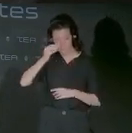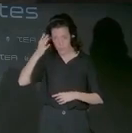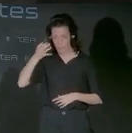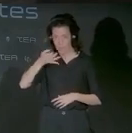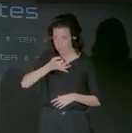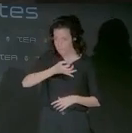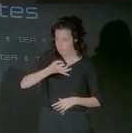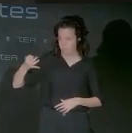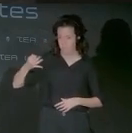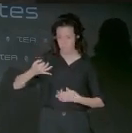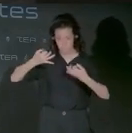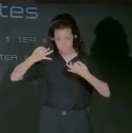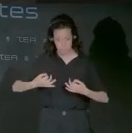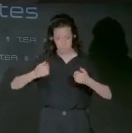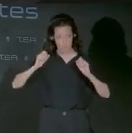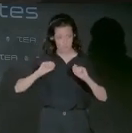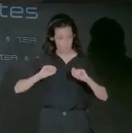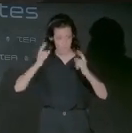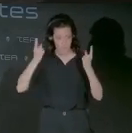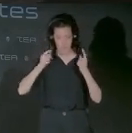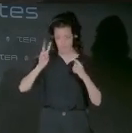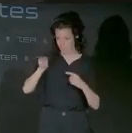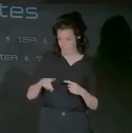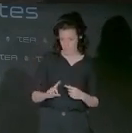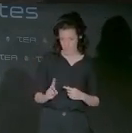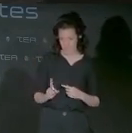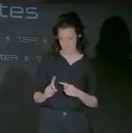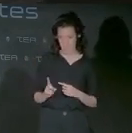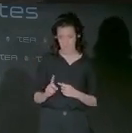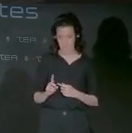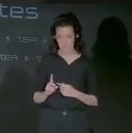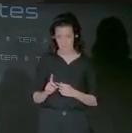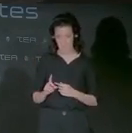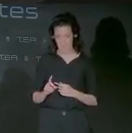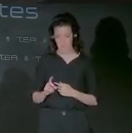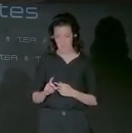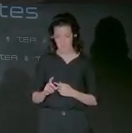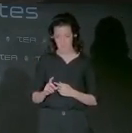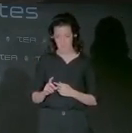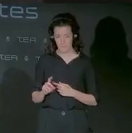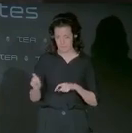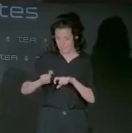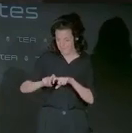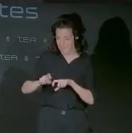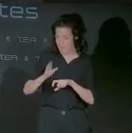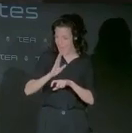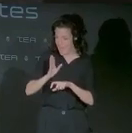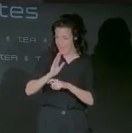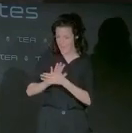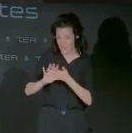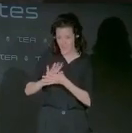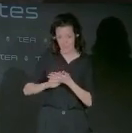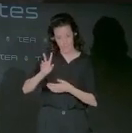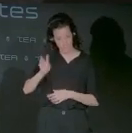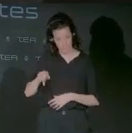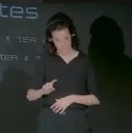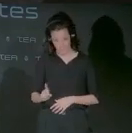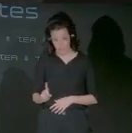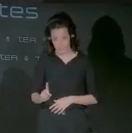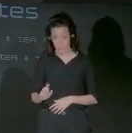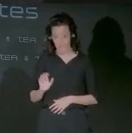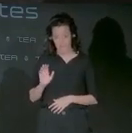perfecto que vamos a tener, esperamos, en algún momento, con todas estas características de las que hablamos, pero que ya nos están